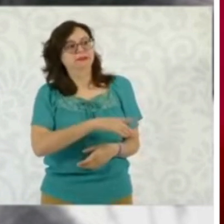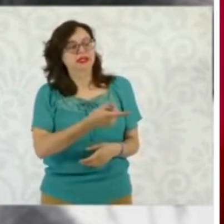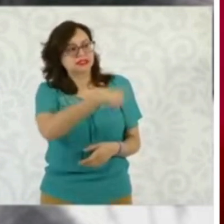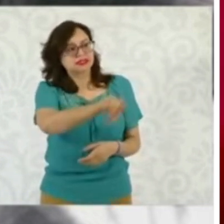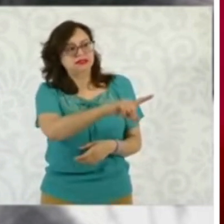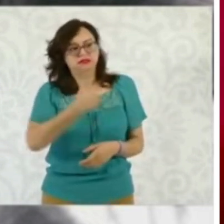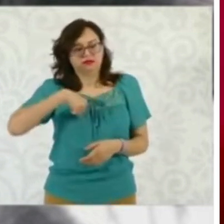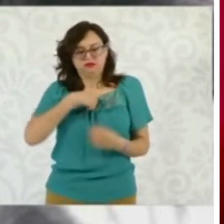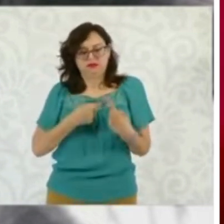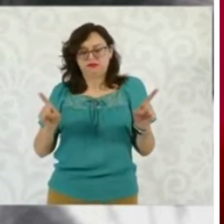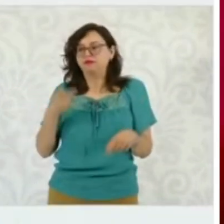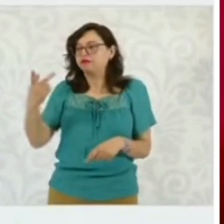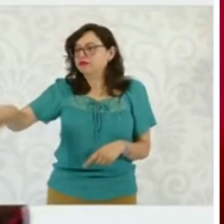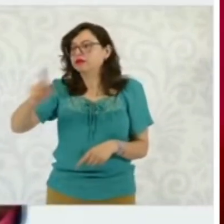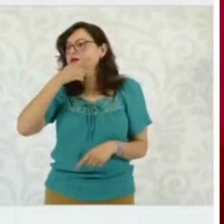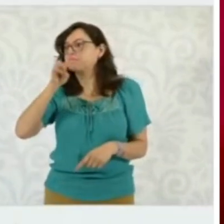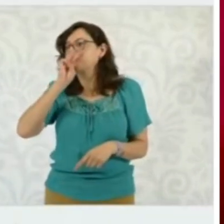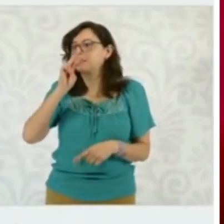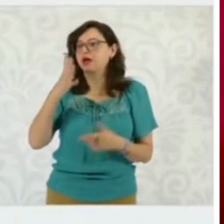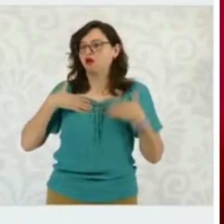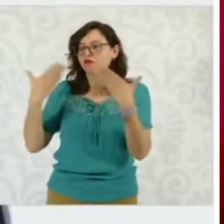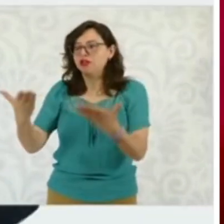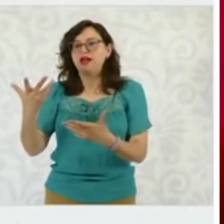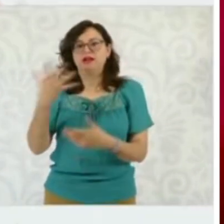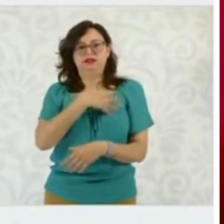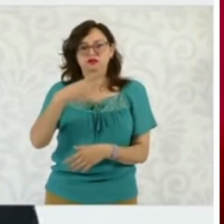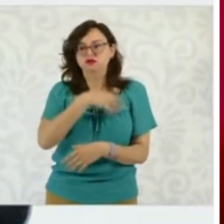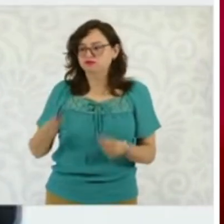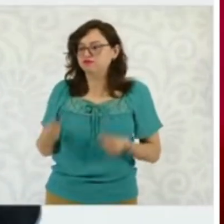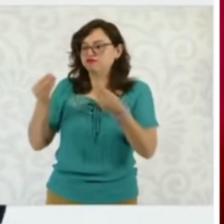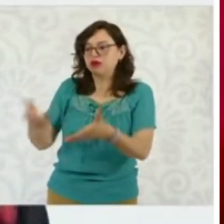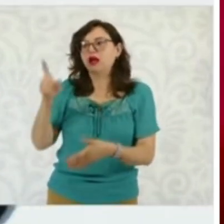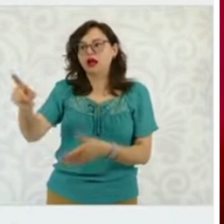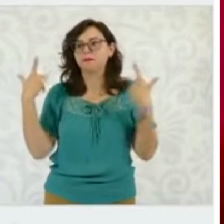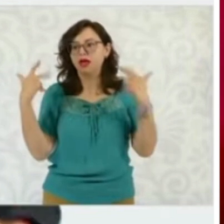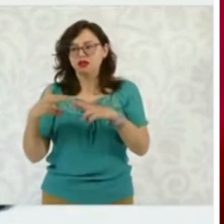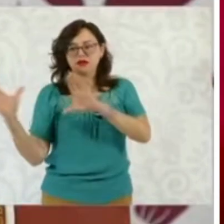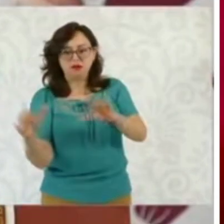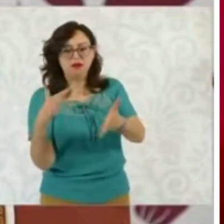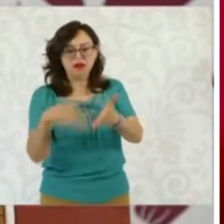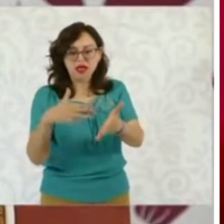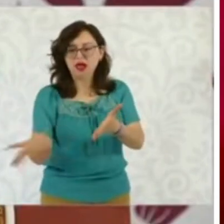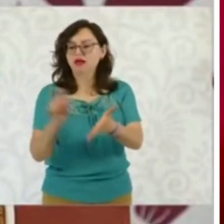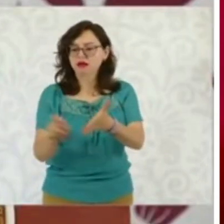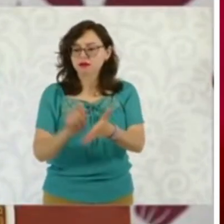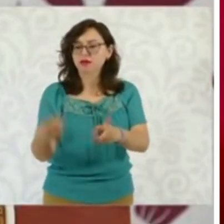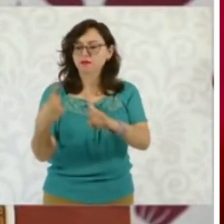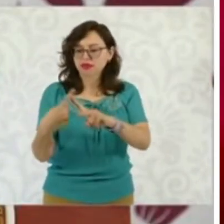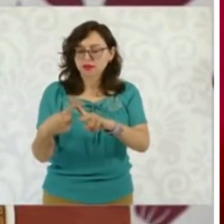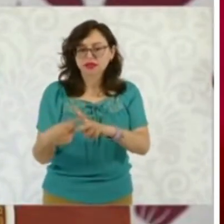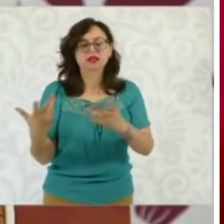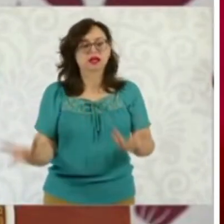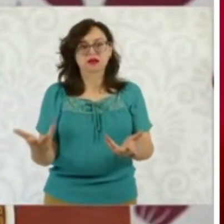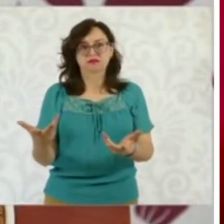Los padres y madres de familia dejan a sus hijos en la escuela pública y además de que enseñan a leer, escribir, a matemáticas, todo lo